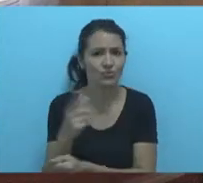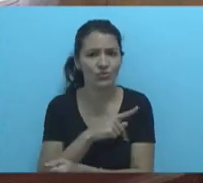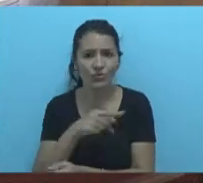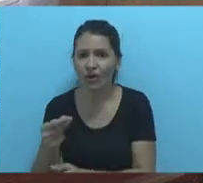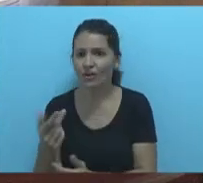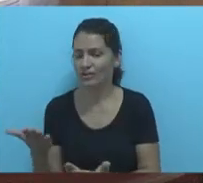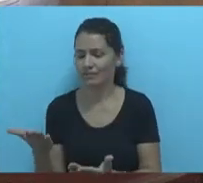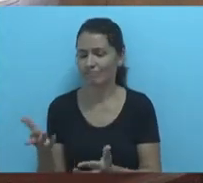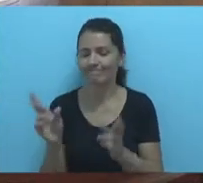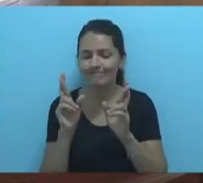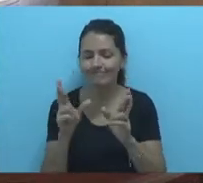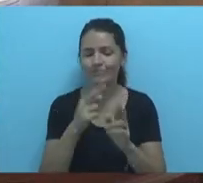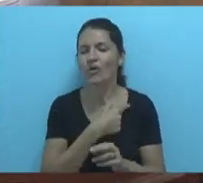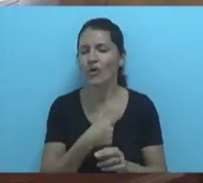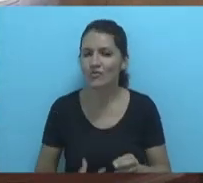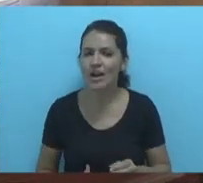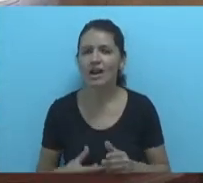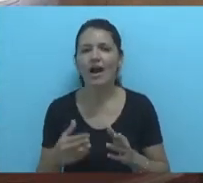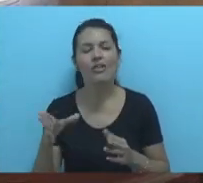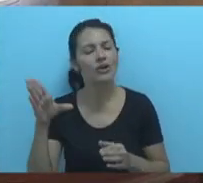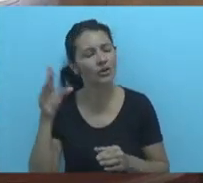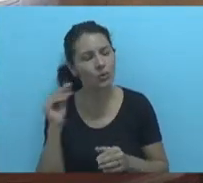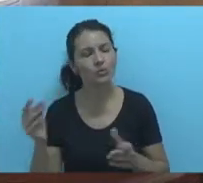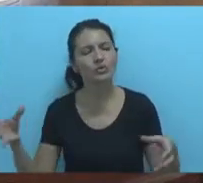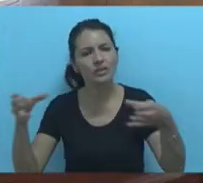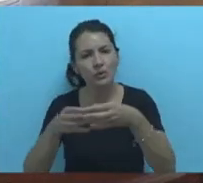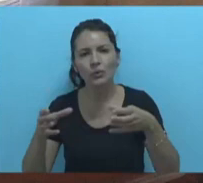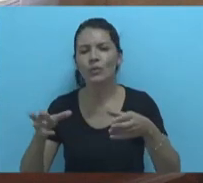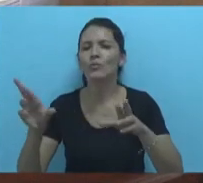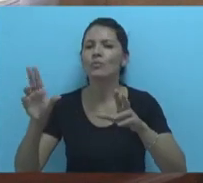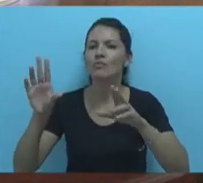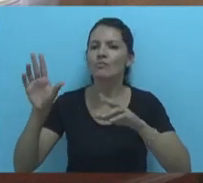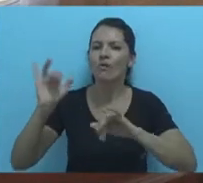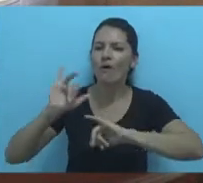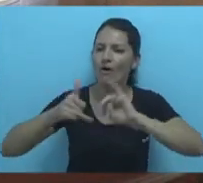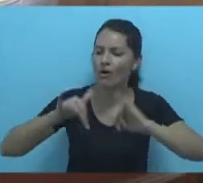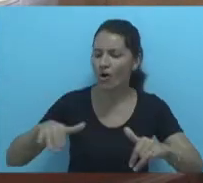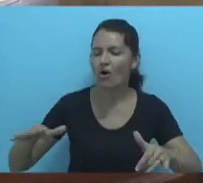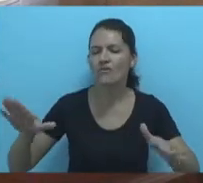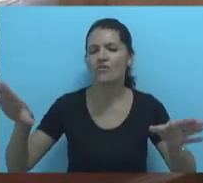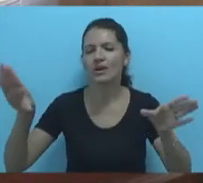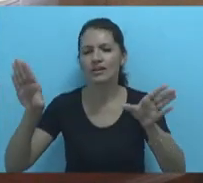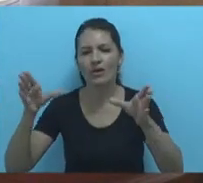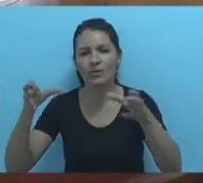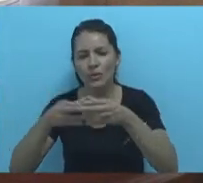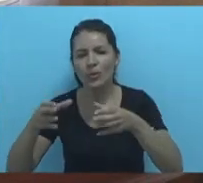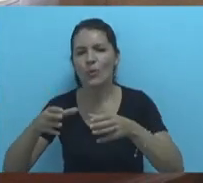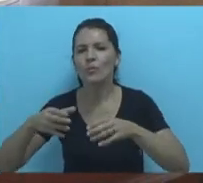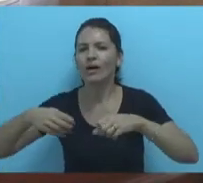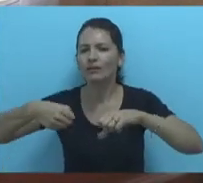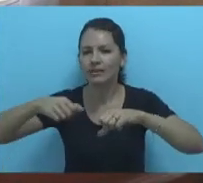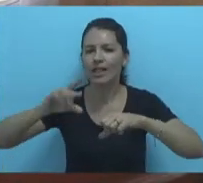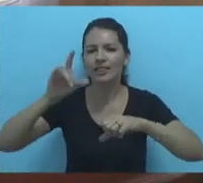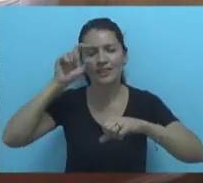todas, el gobernador Omar Perotti escuche a las juventudes de nuestra provincia, escuche a los trabajadores y trabajadoras de plataforma que